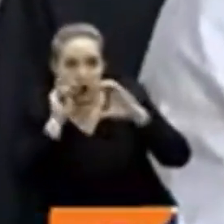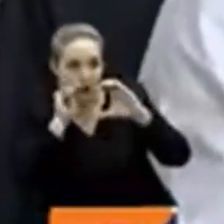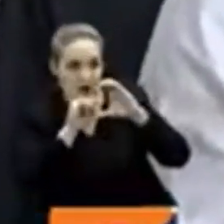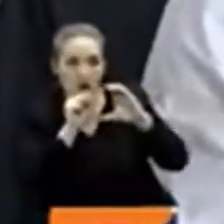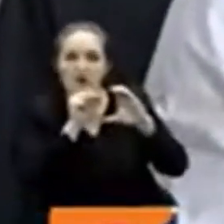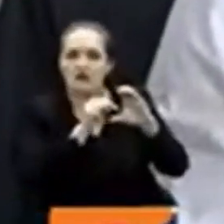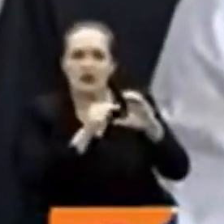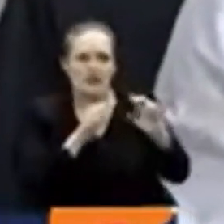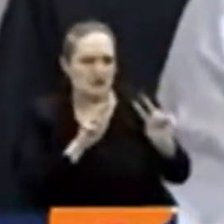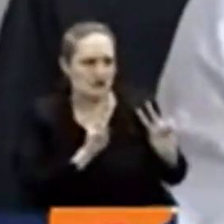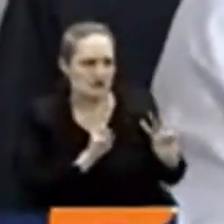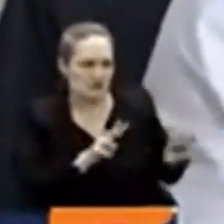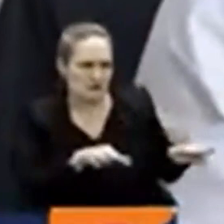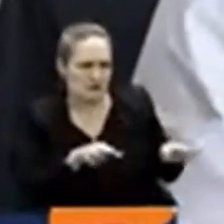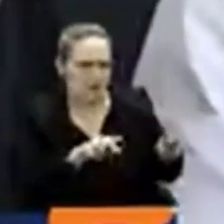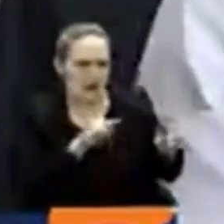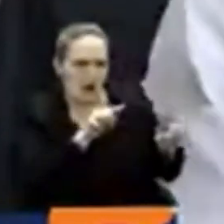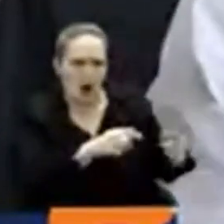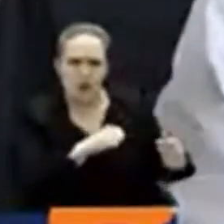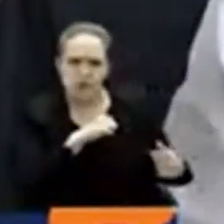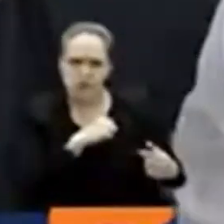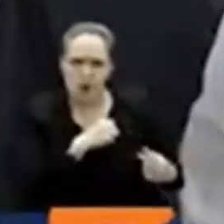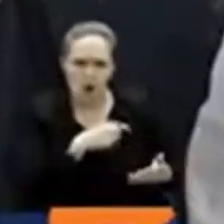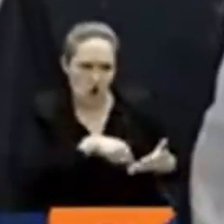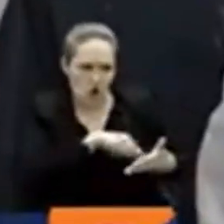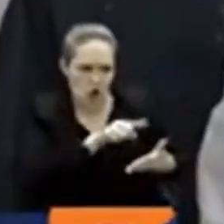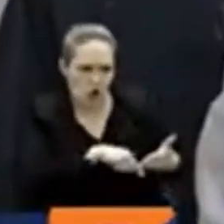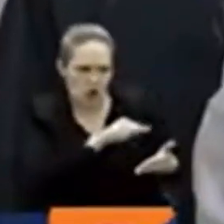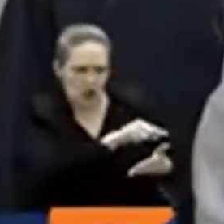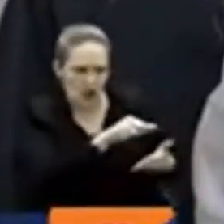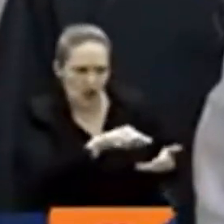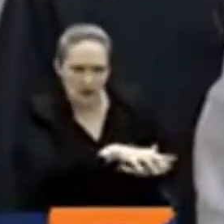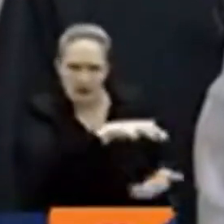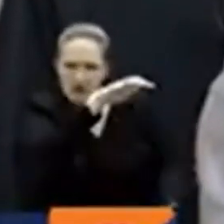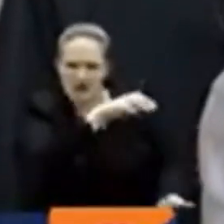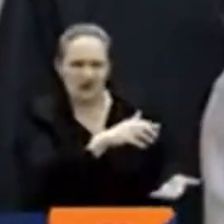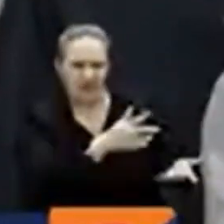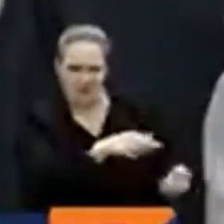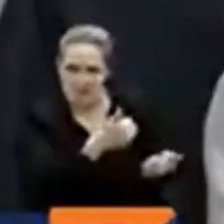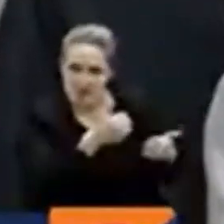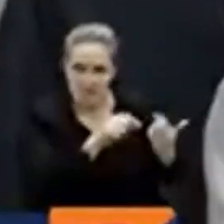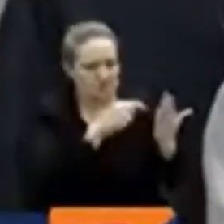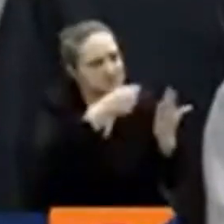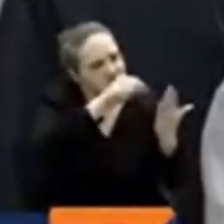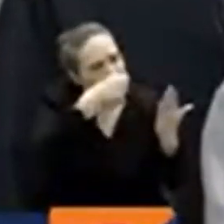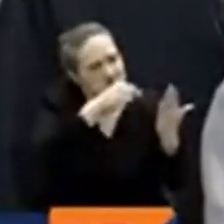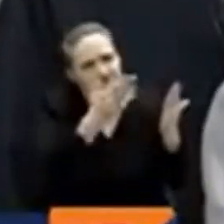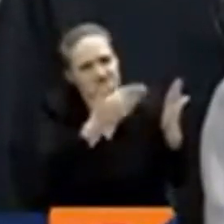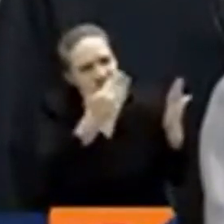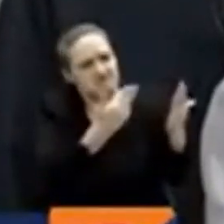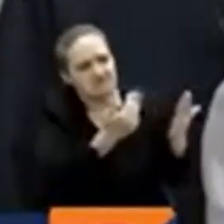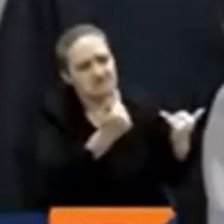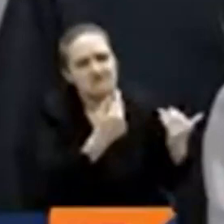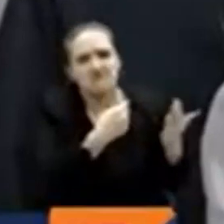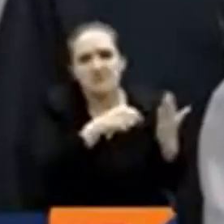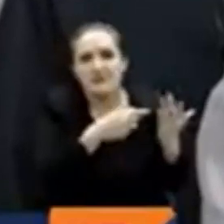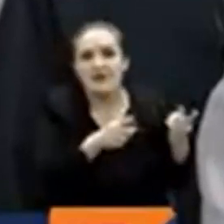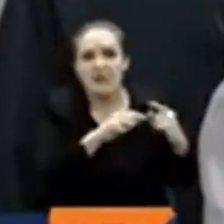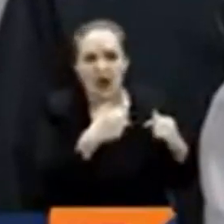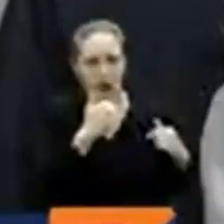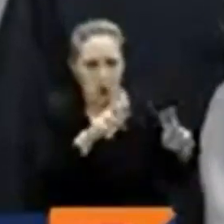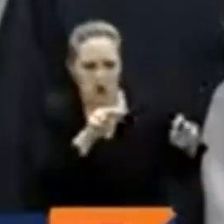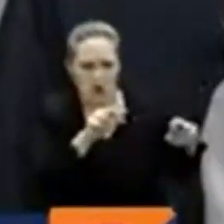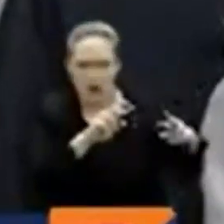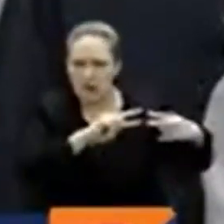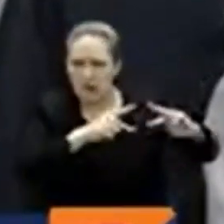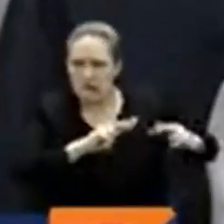de contratos hay, eventualmente mirar si existe de pronto alguna circunstancia desde el punto de vista irregular frente